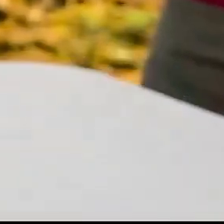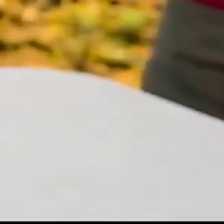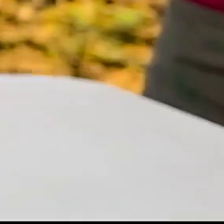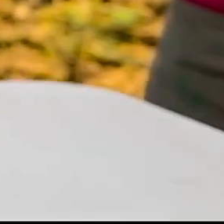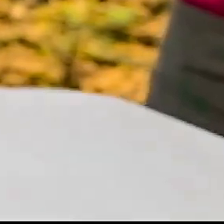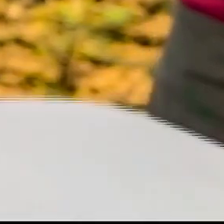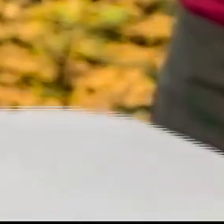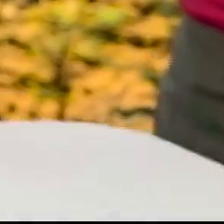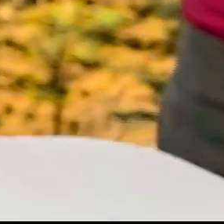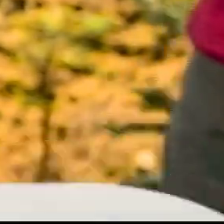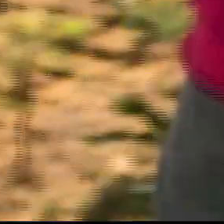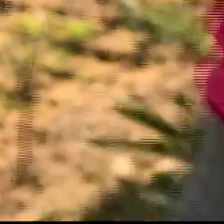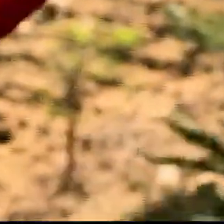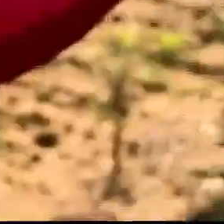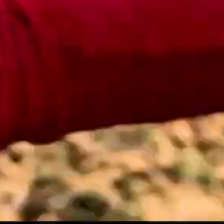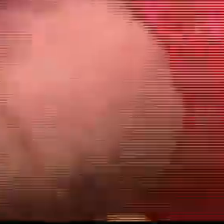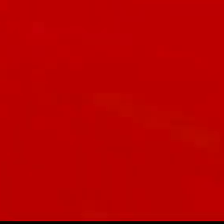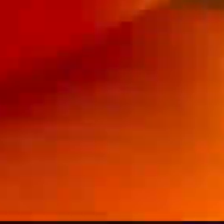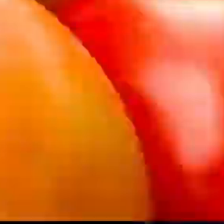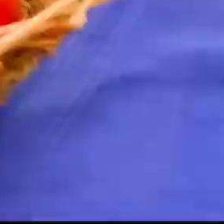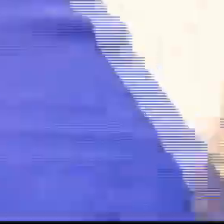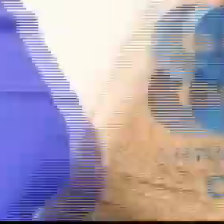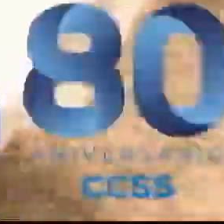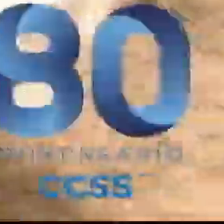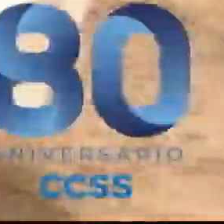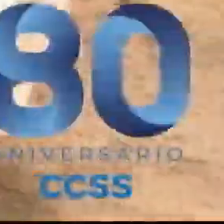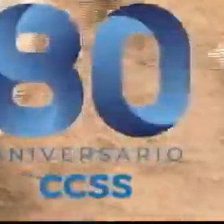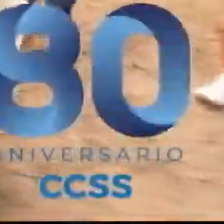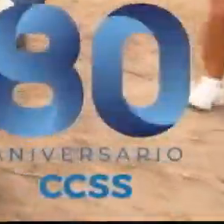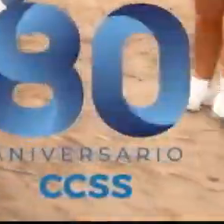y así los protejo a ellos.